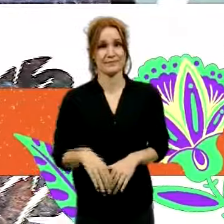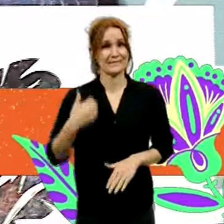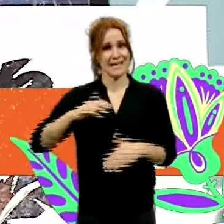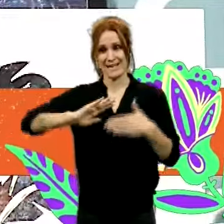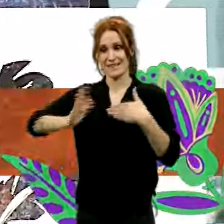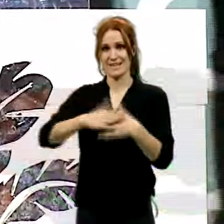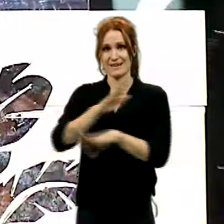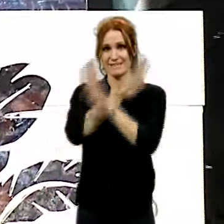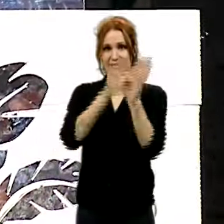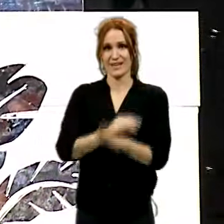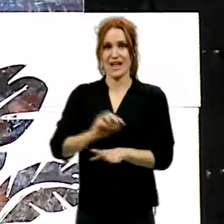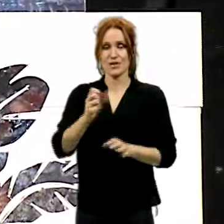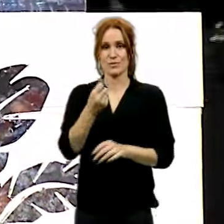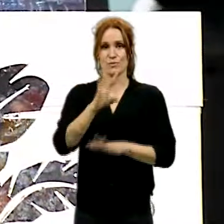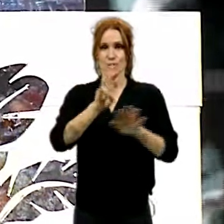ya de la final.